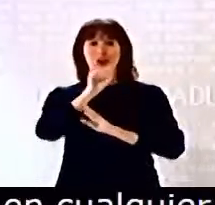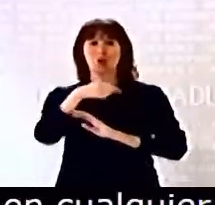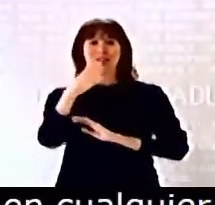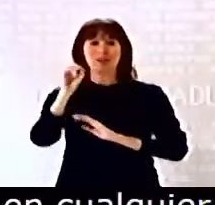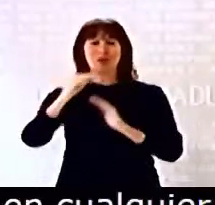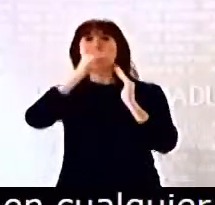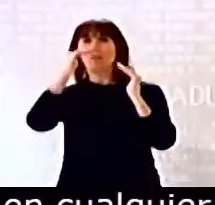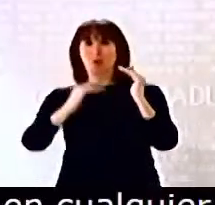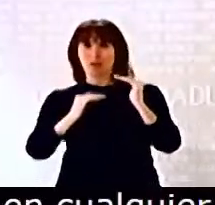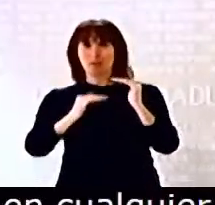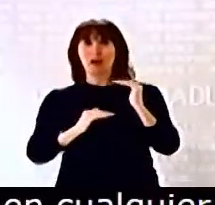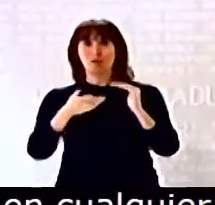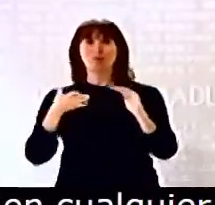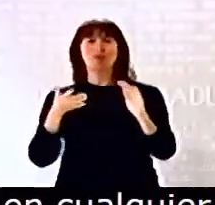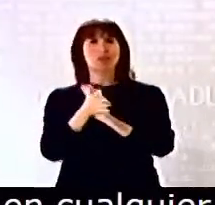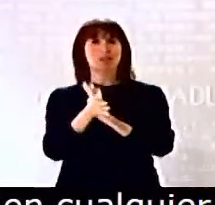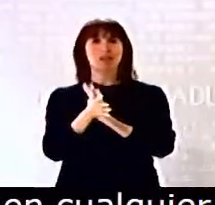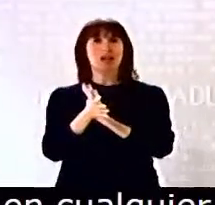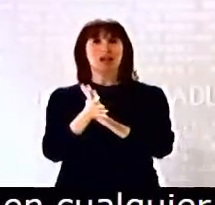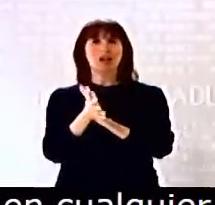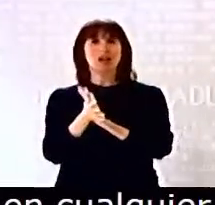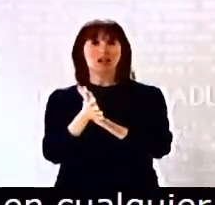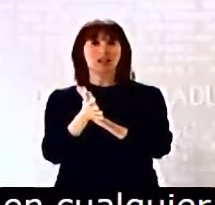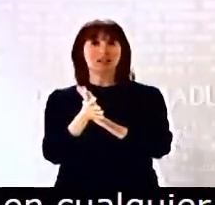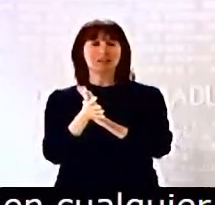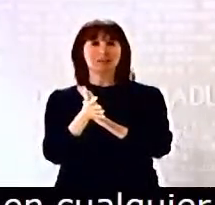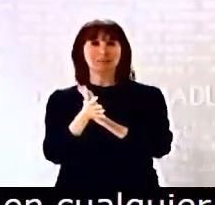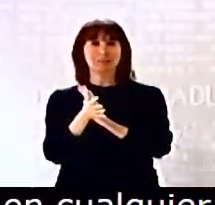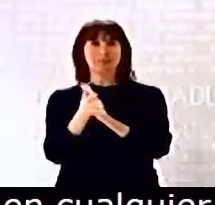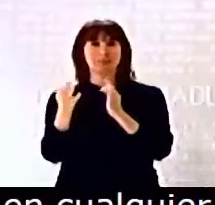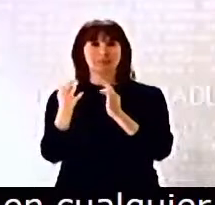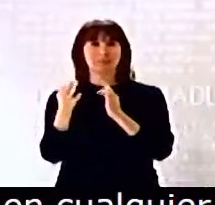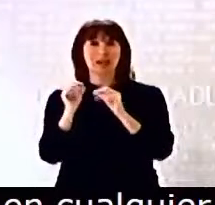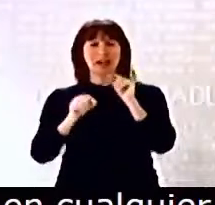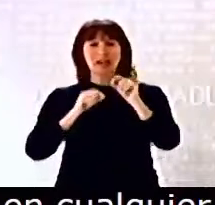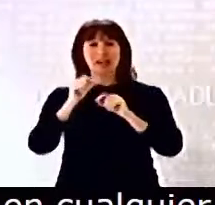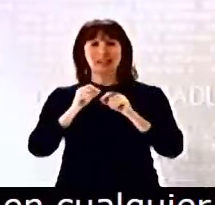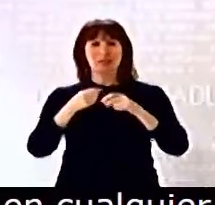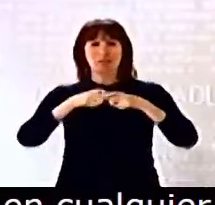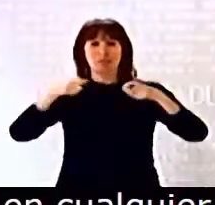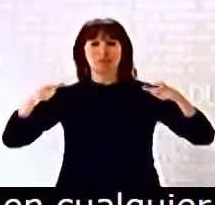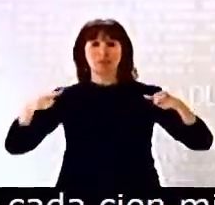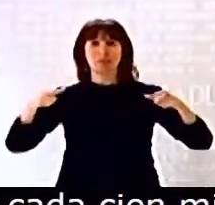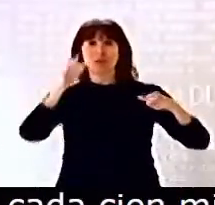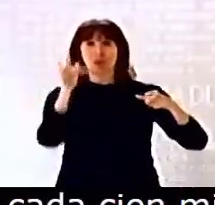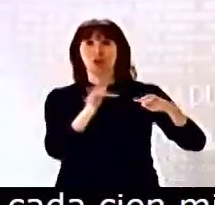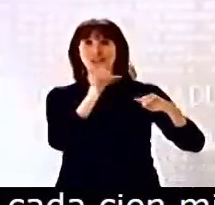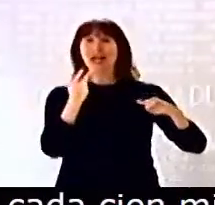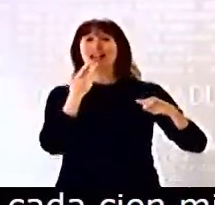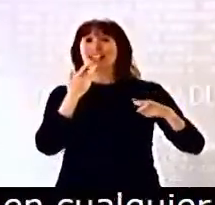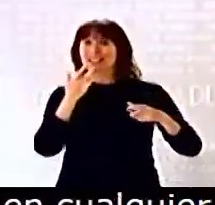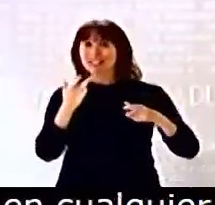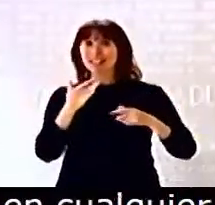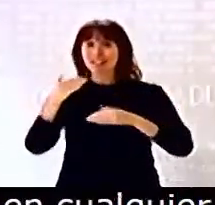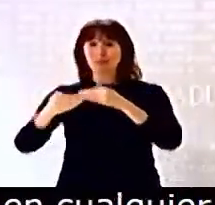0,50%, lo que nos indica que la incidencia acumulada, si todo sigue como